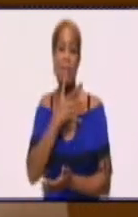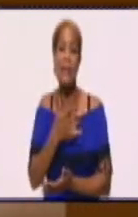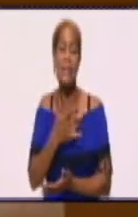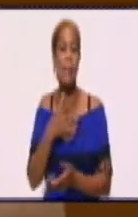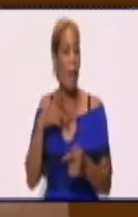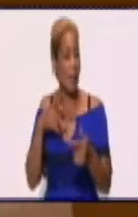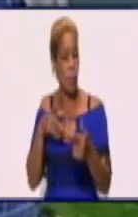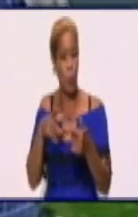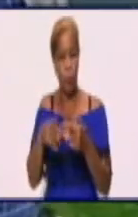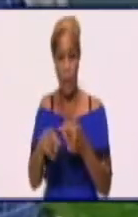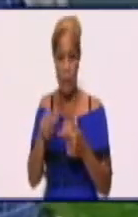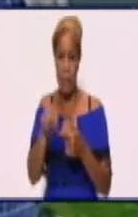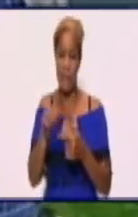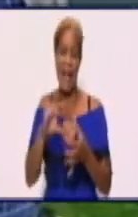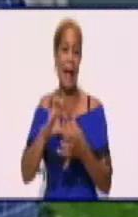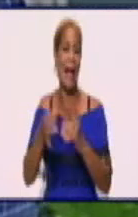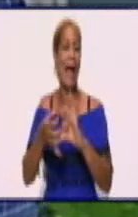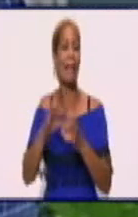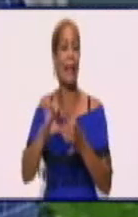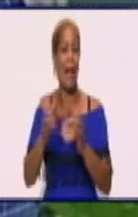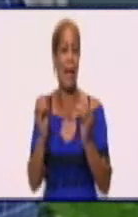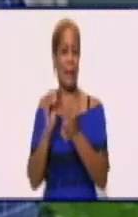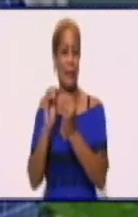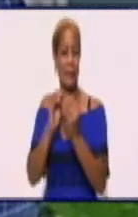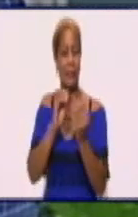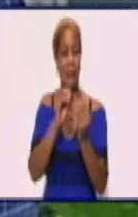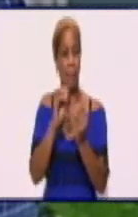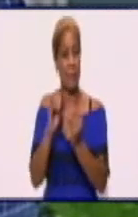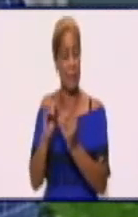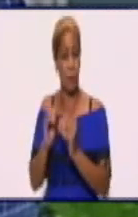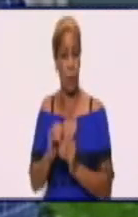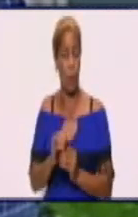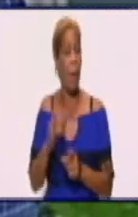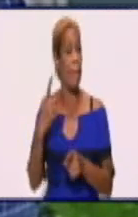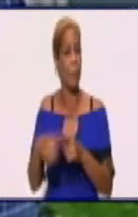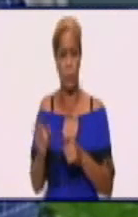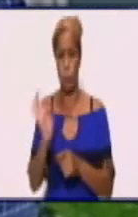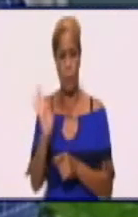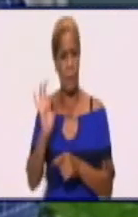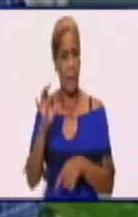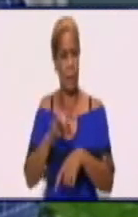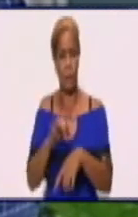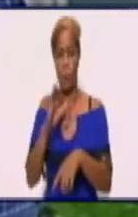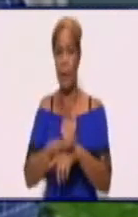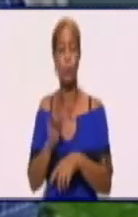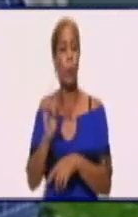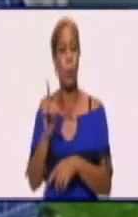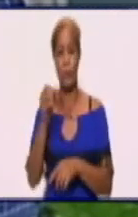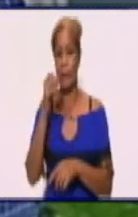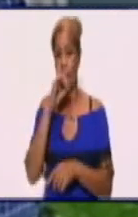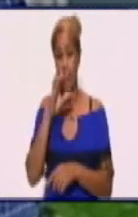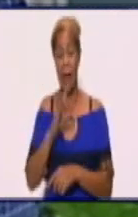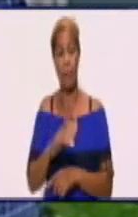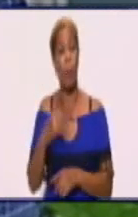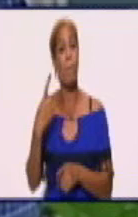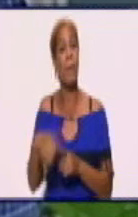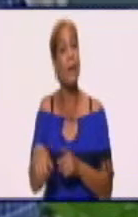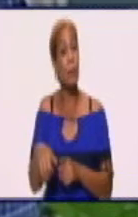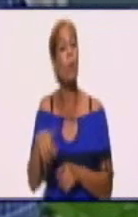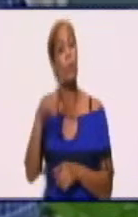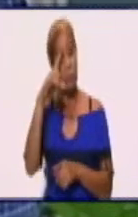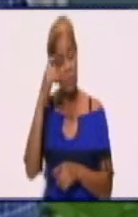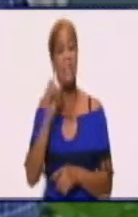transmisión. En Río Cauto no se ha terminado todavía ese evento de transmisión, de hecho se va ganando la